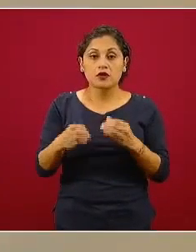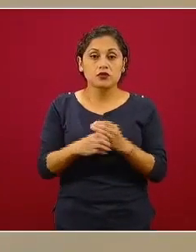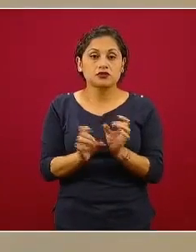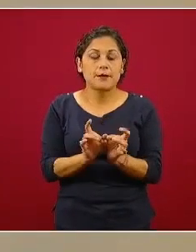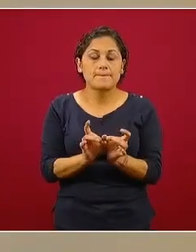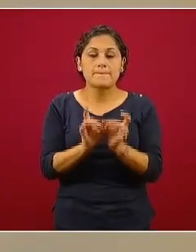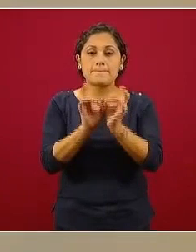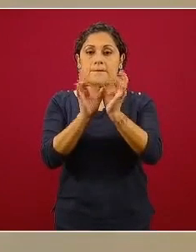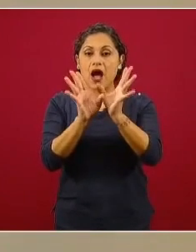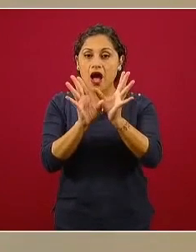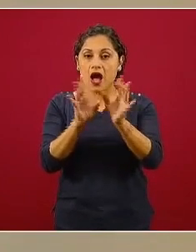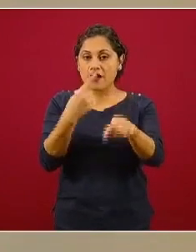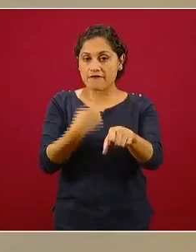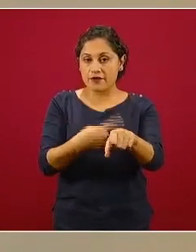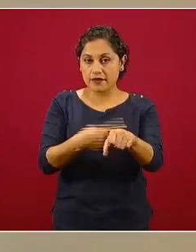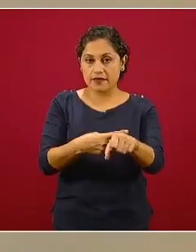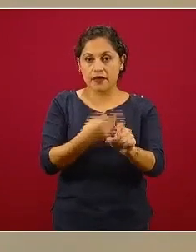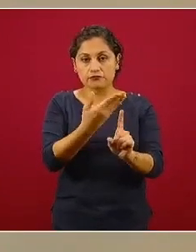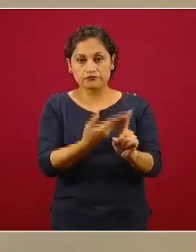vida, una enfermedad más típicamente,